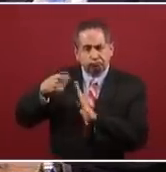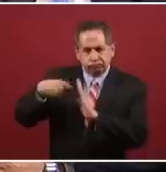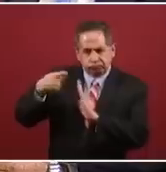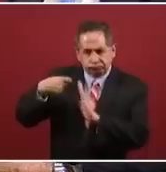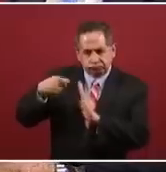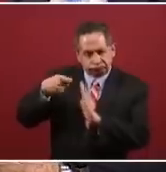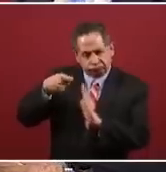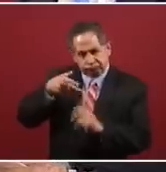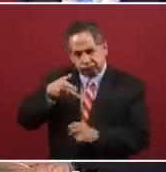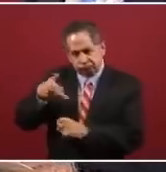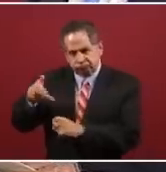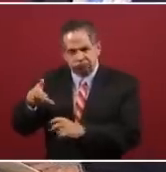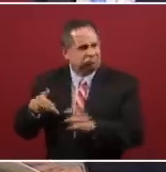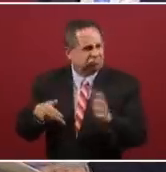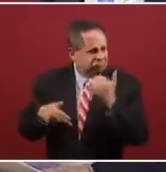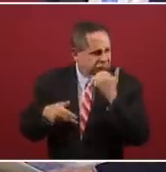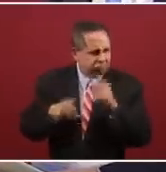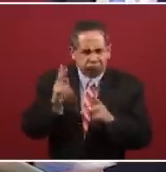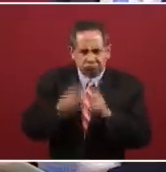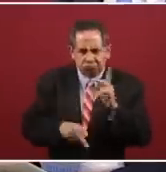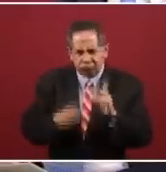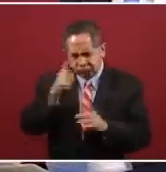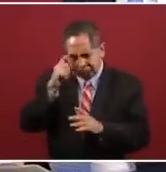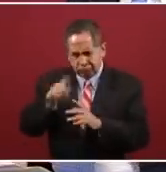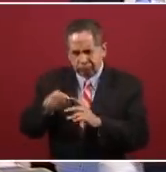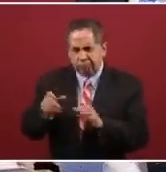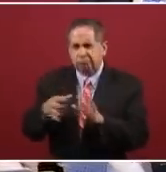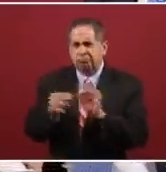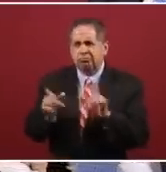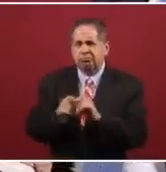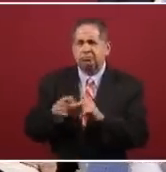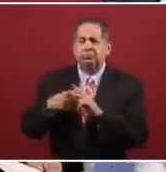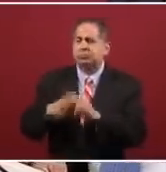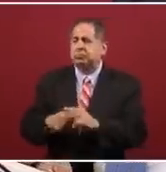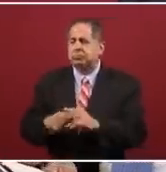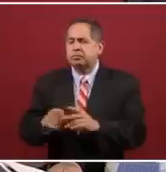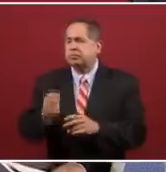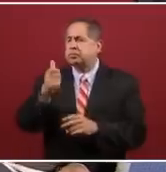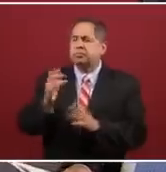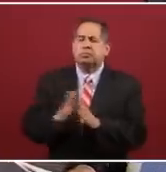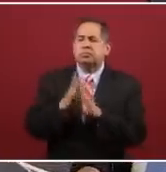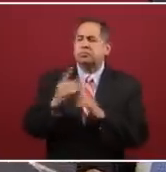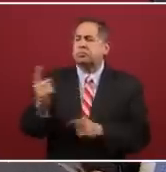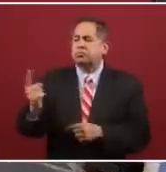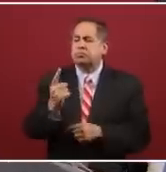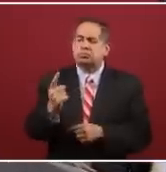porque o no se grabó todo, nada más la intervención de uno de los